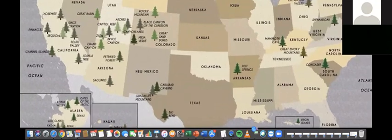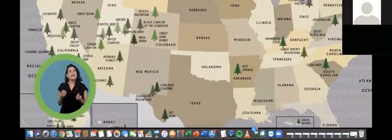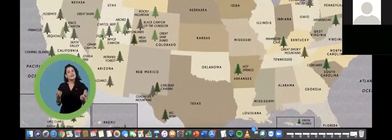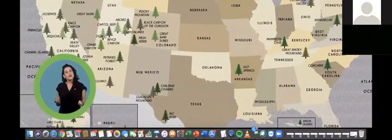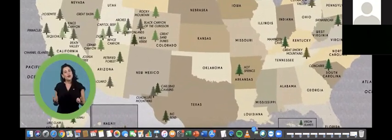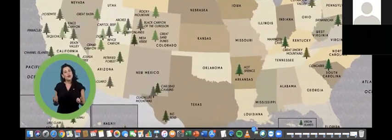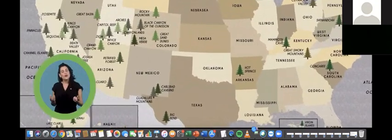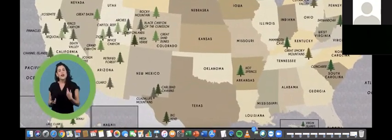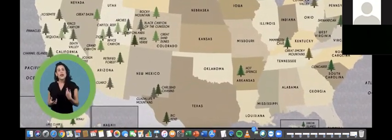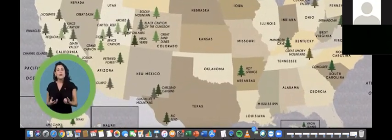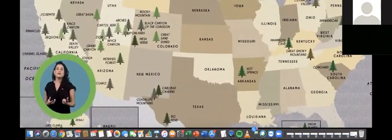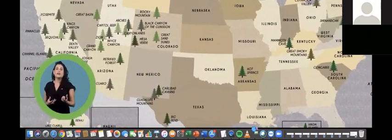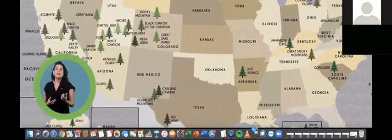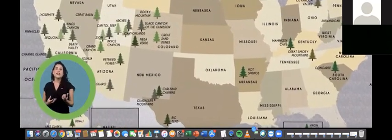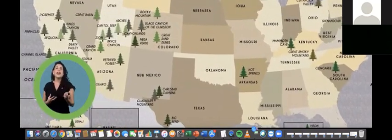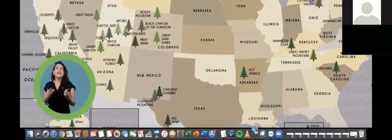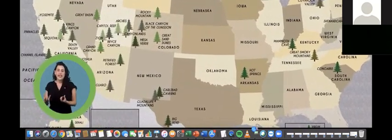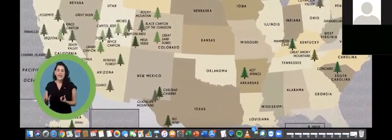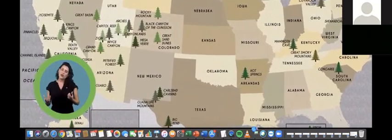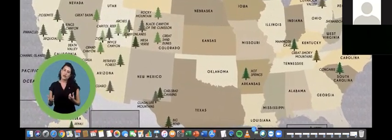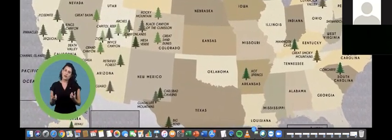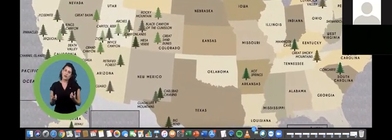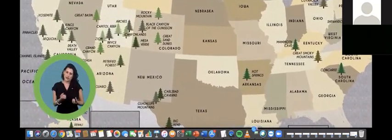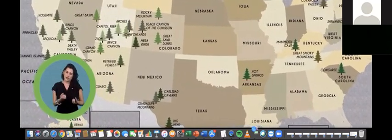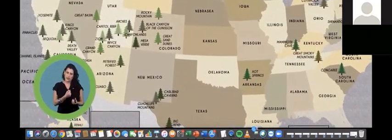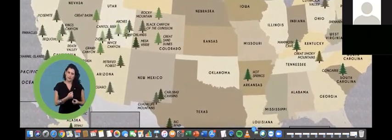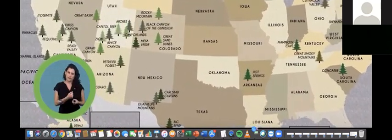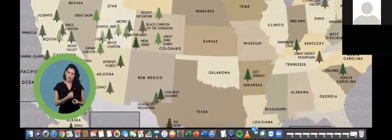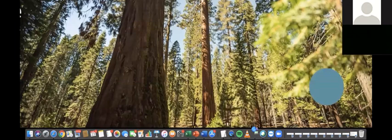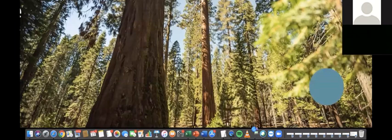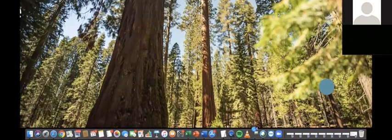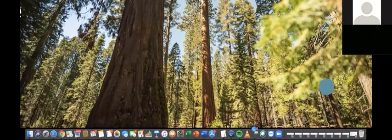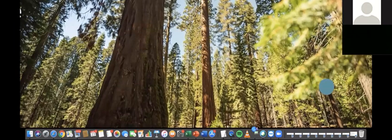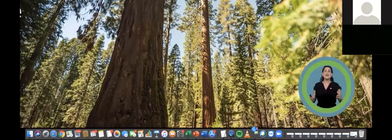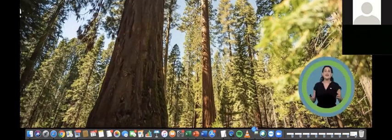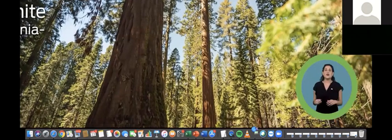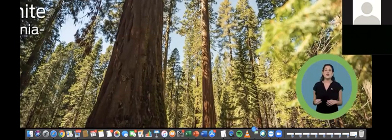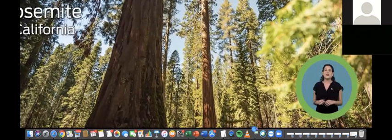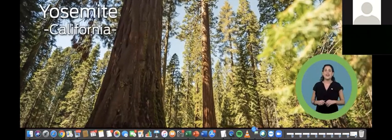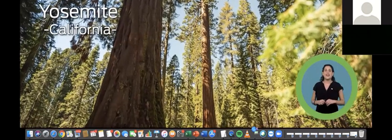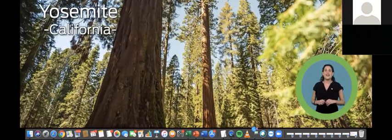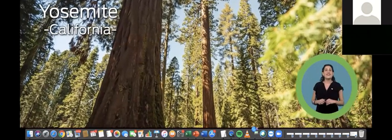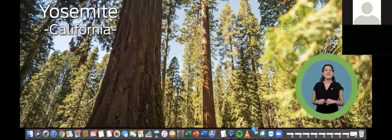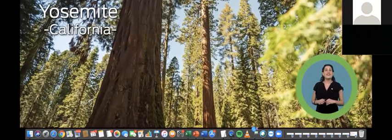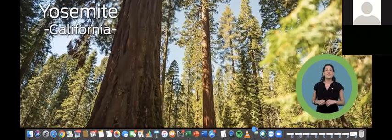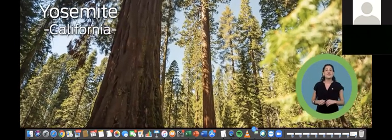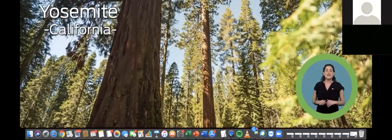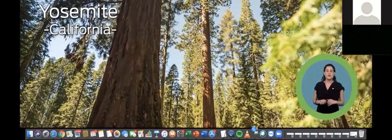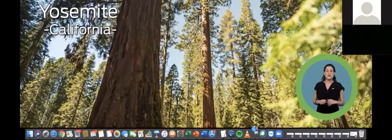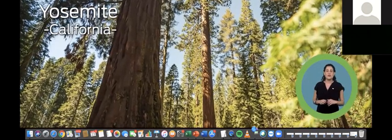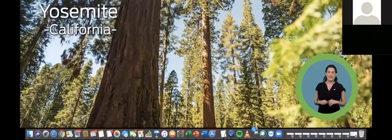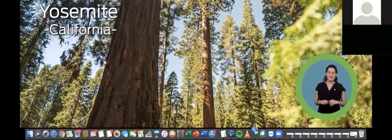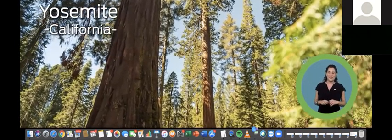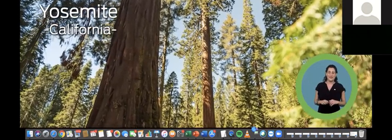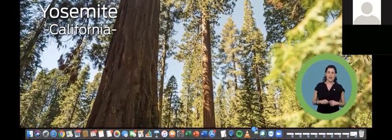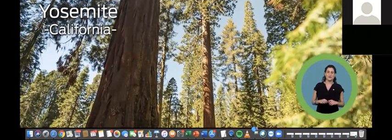poquito qué podemos hacer y qué lugares visitar. Ahora les voy a platicar de Yosemite, en California. Este